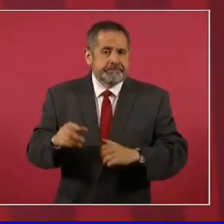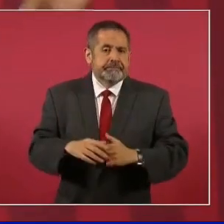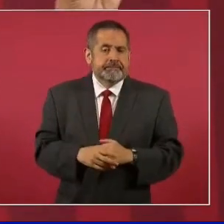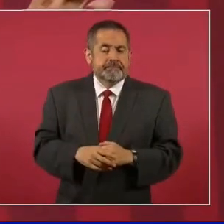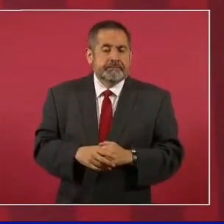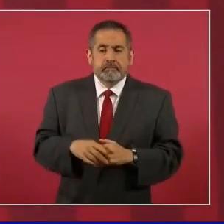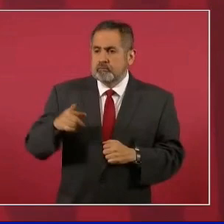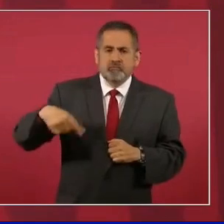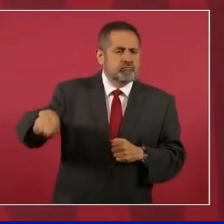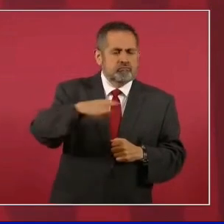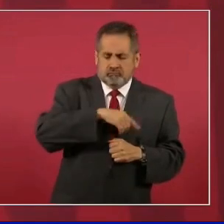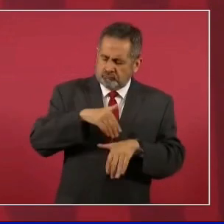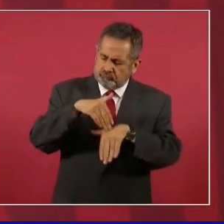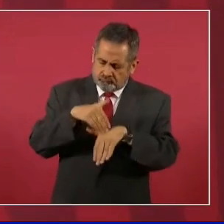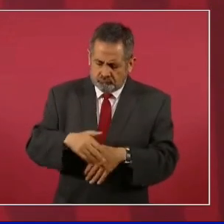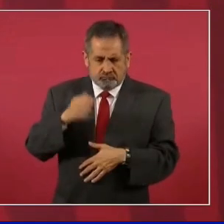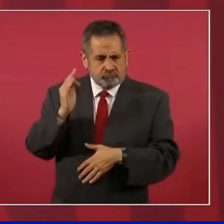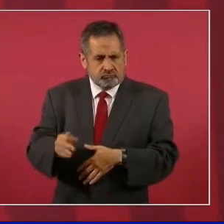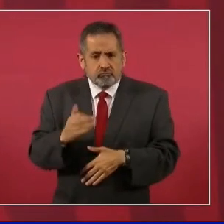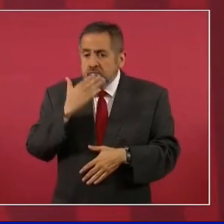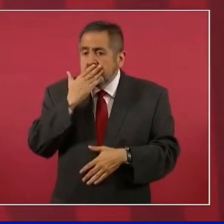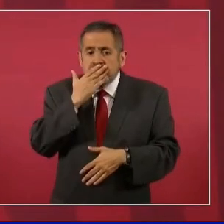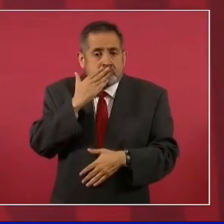Todos aceptaron.